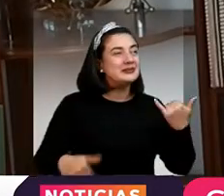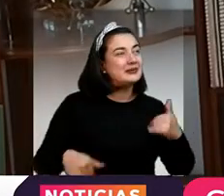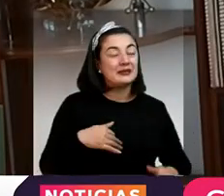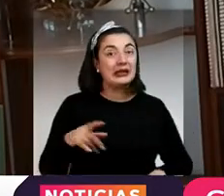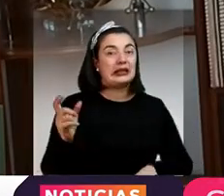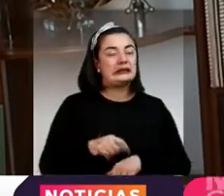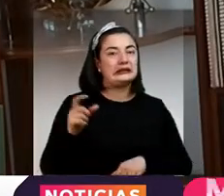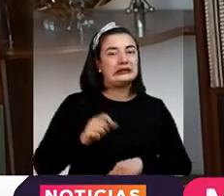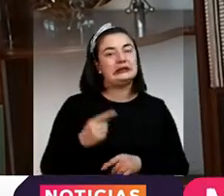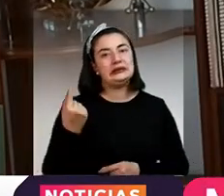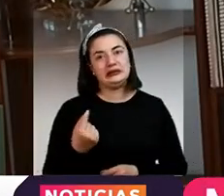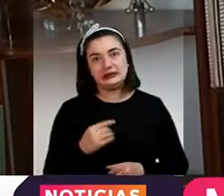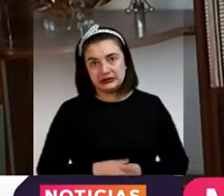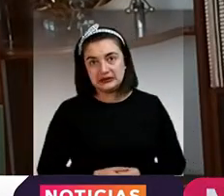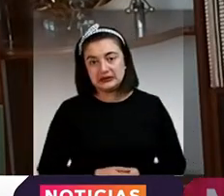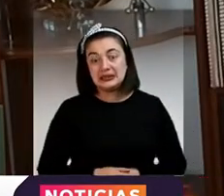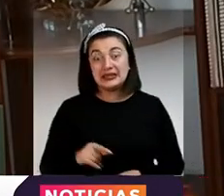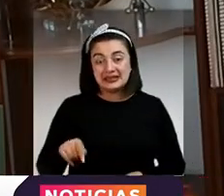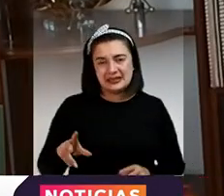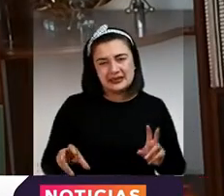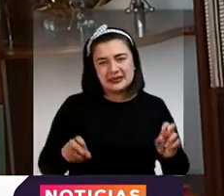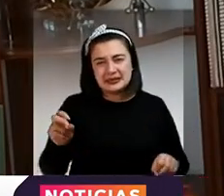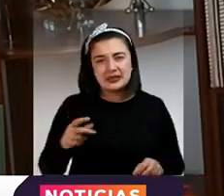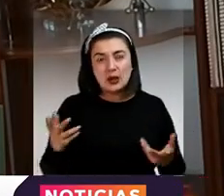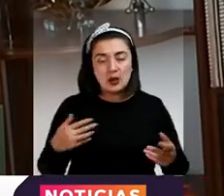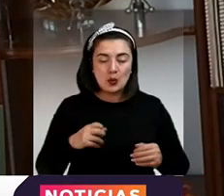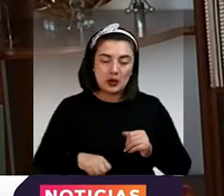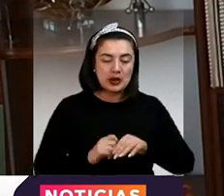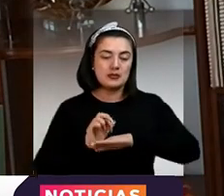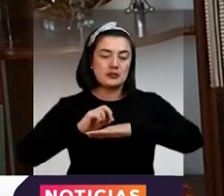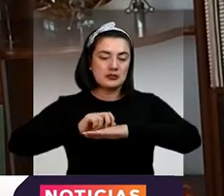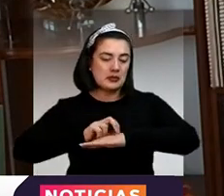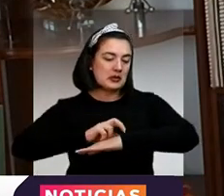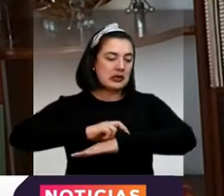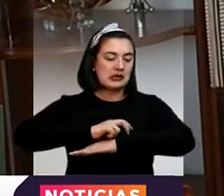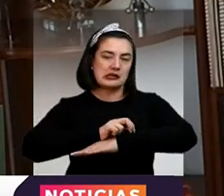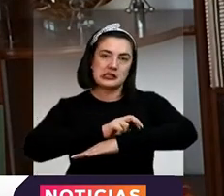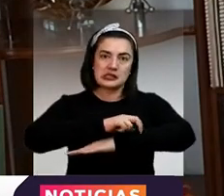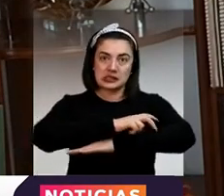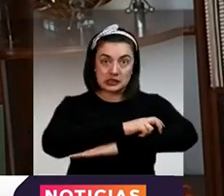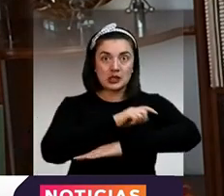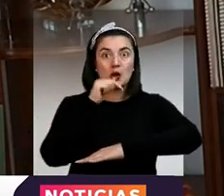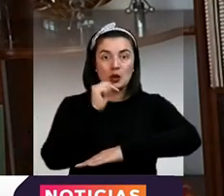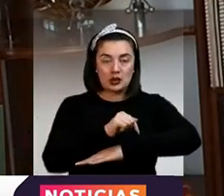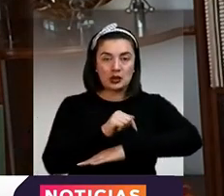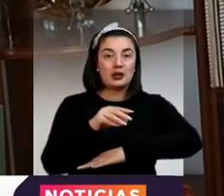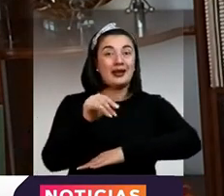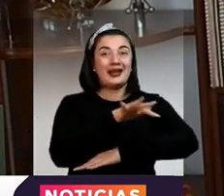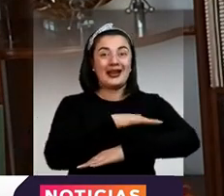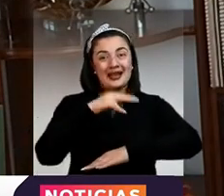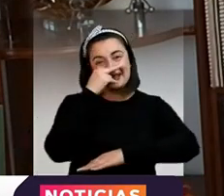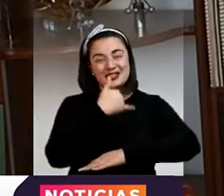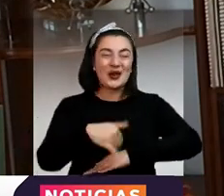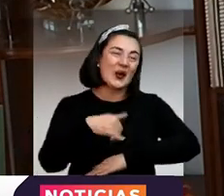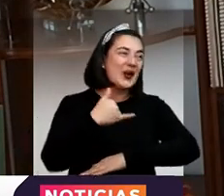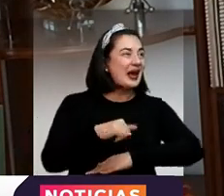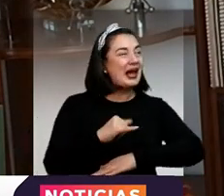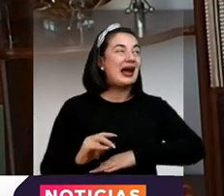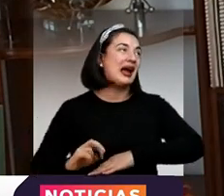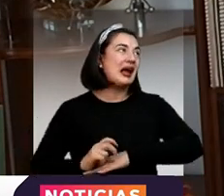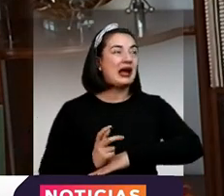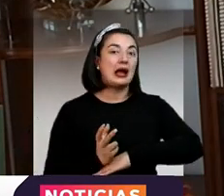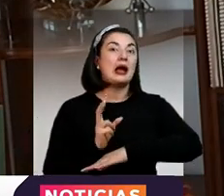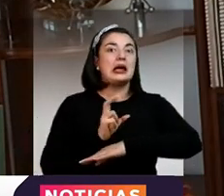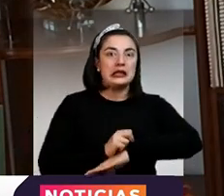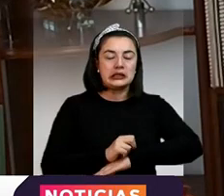la costillas pueden salir del lago y desplazarse por tierra y las areneras es un sitio ideal donde ellos pueden